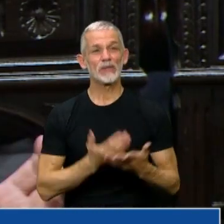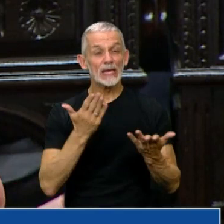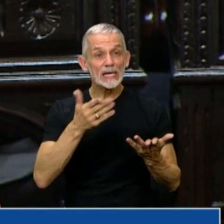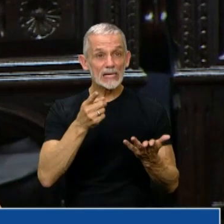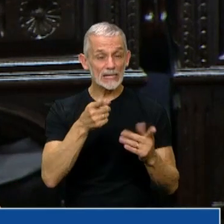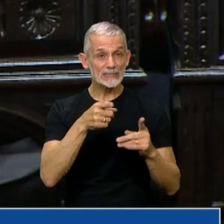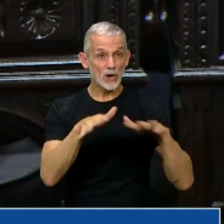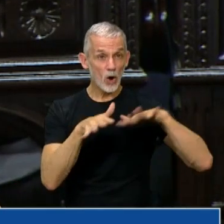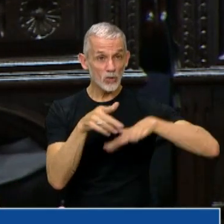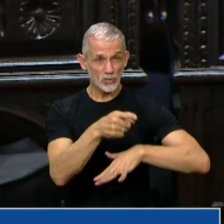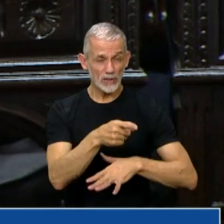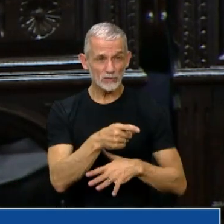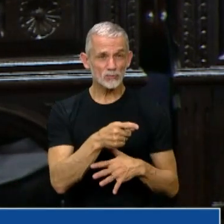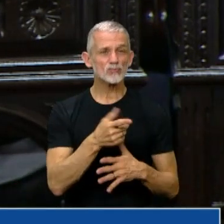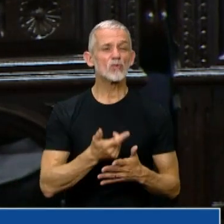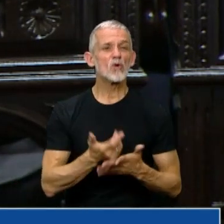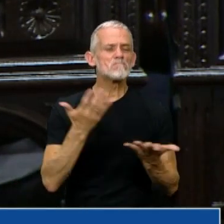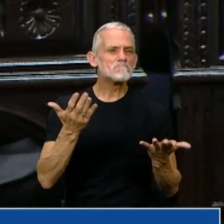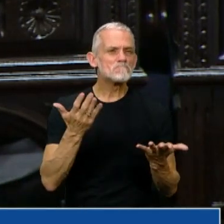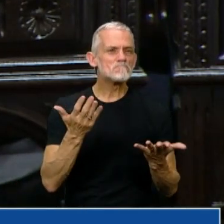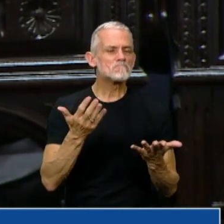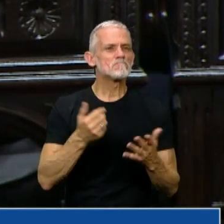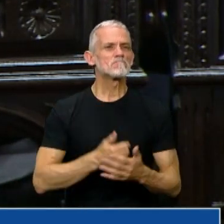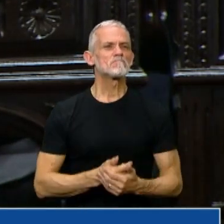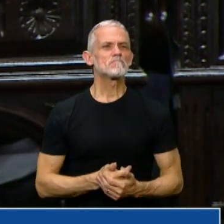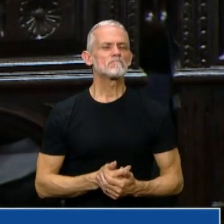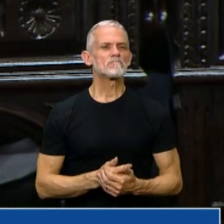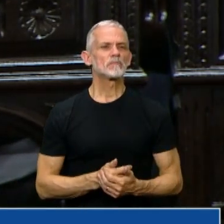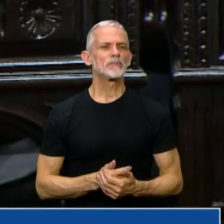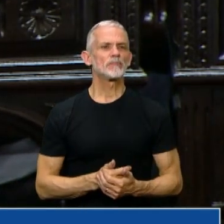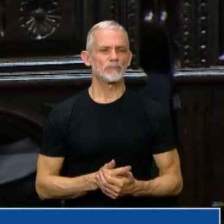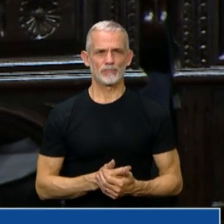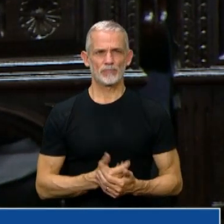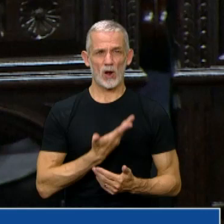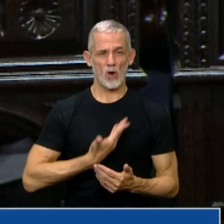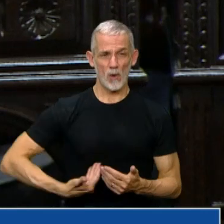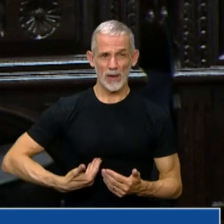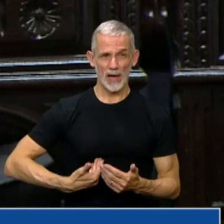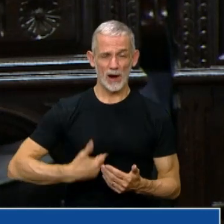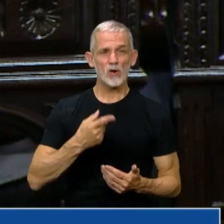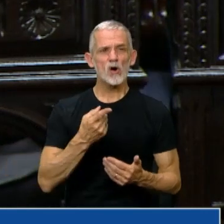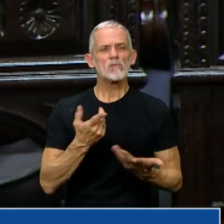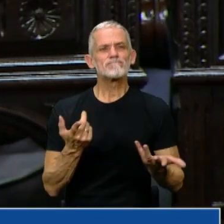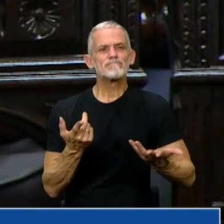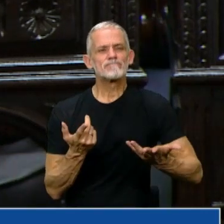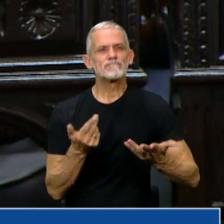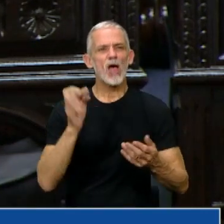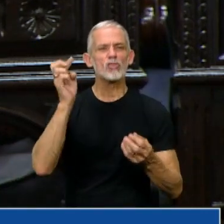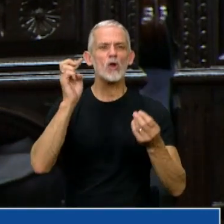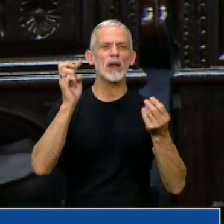En ese marco, entre otras cosas, el gobierno dispuso una